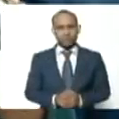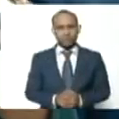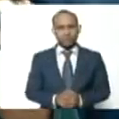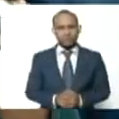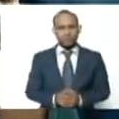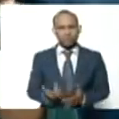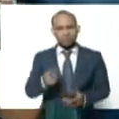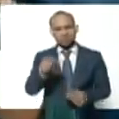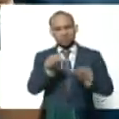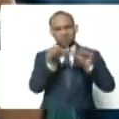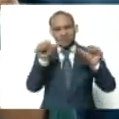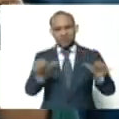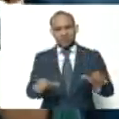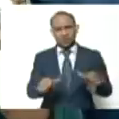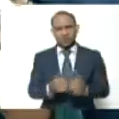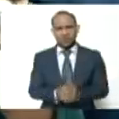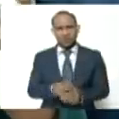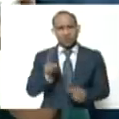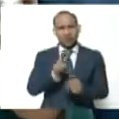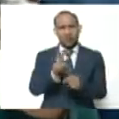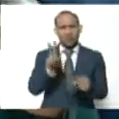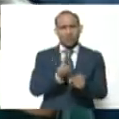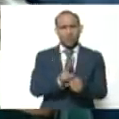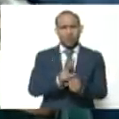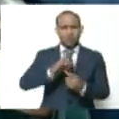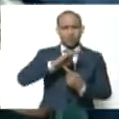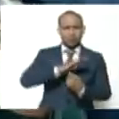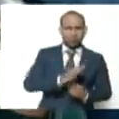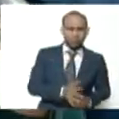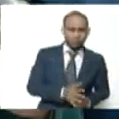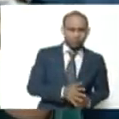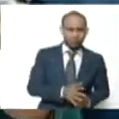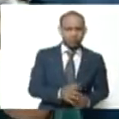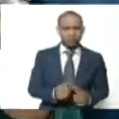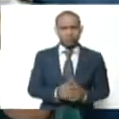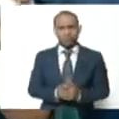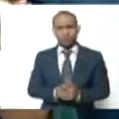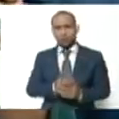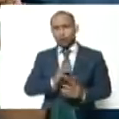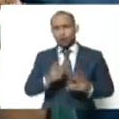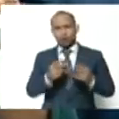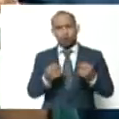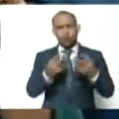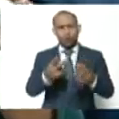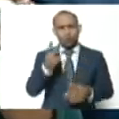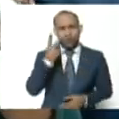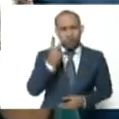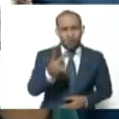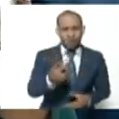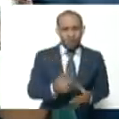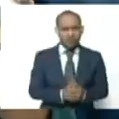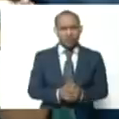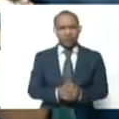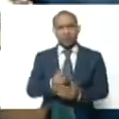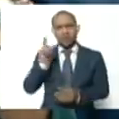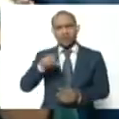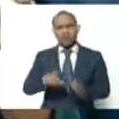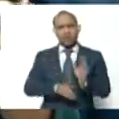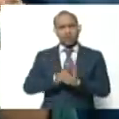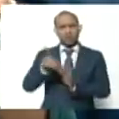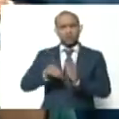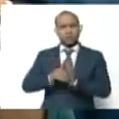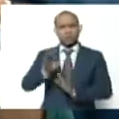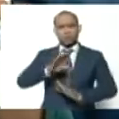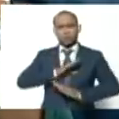a ese sistema de violencia que oprime y que impide no solo su visibilización, sino además su desarrollo